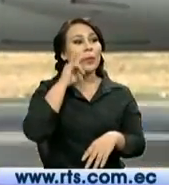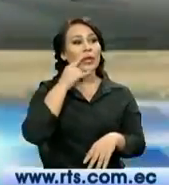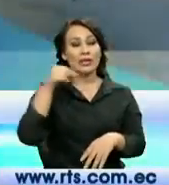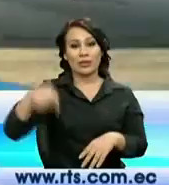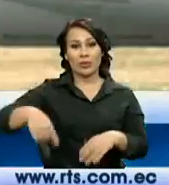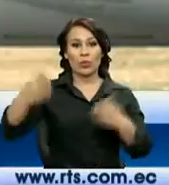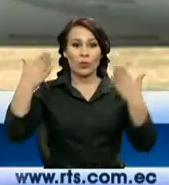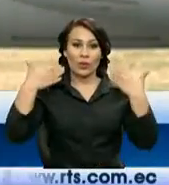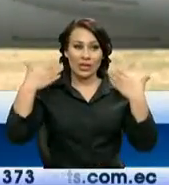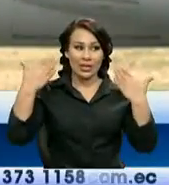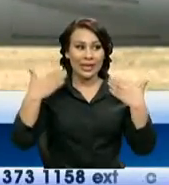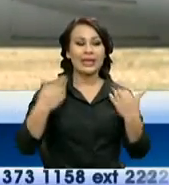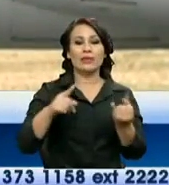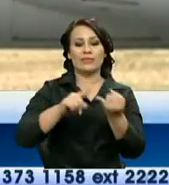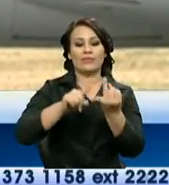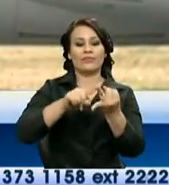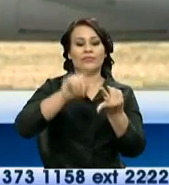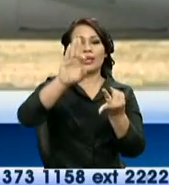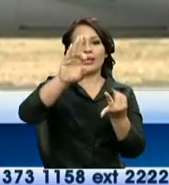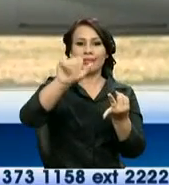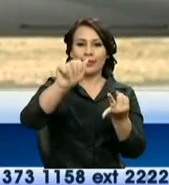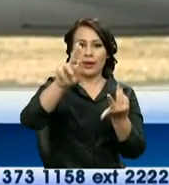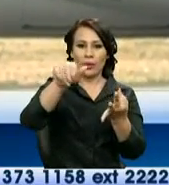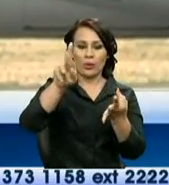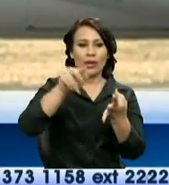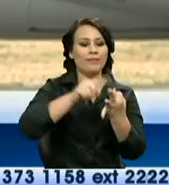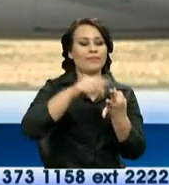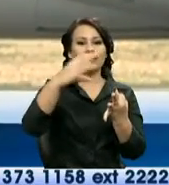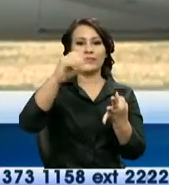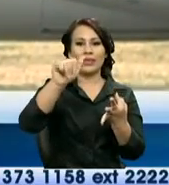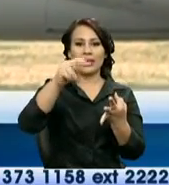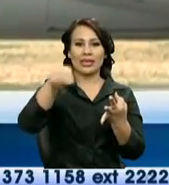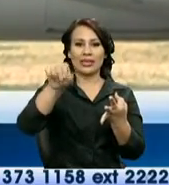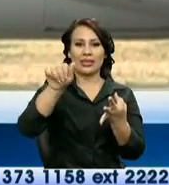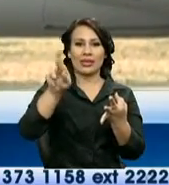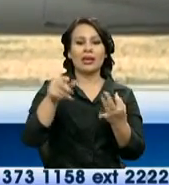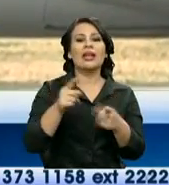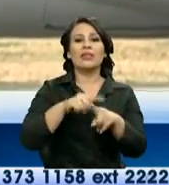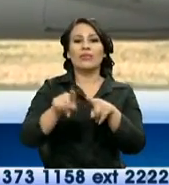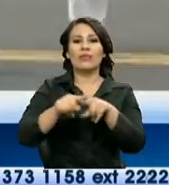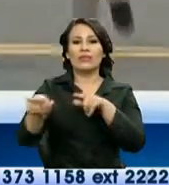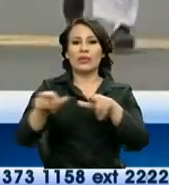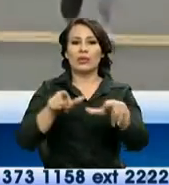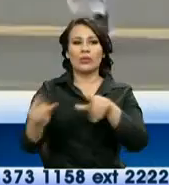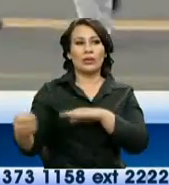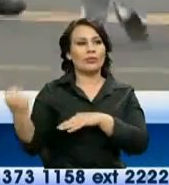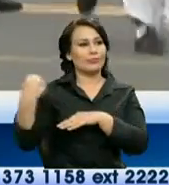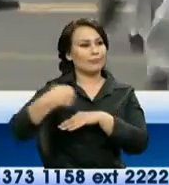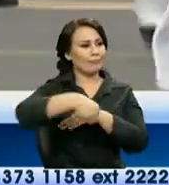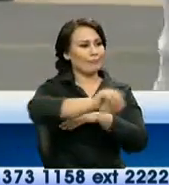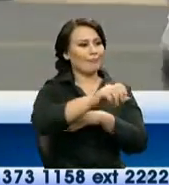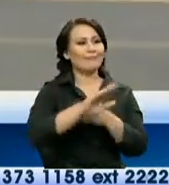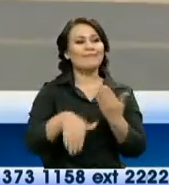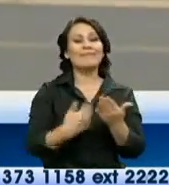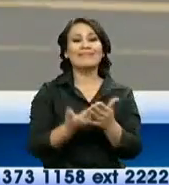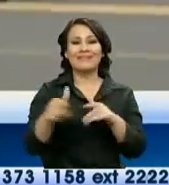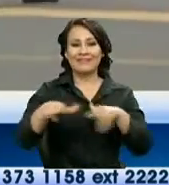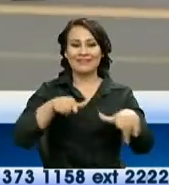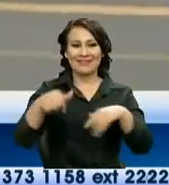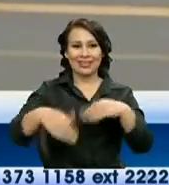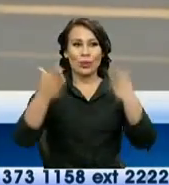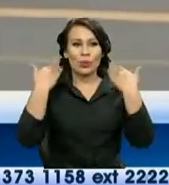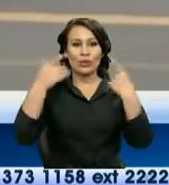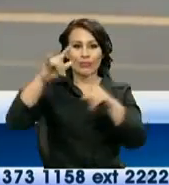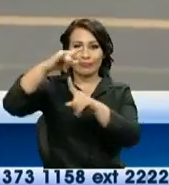de Guayaquil, de Taura, del Cañar y de los alrededores de los cantones alejados de aquí de la ciudad. El evento se llevó a cabo en Guayaquil en la